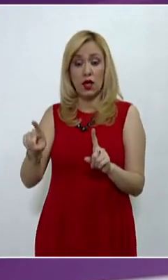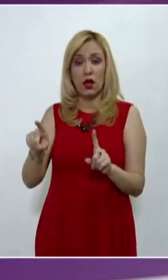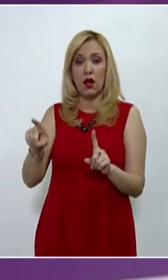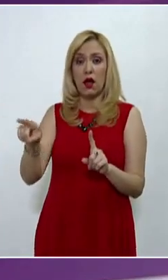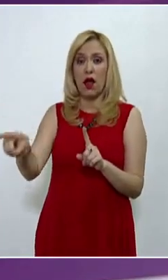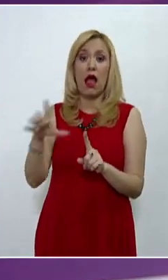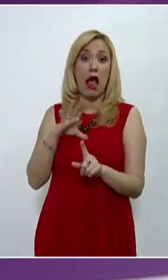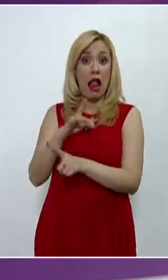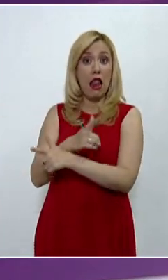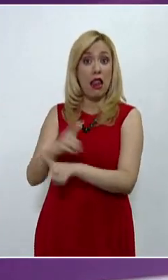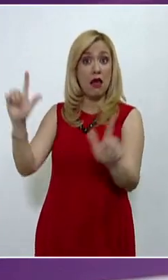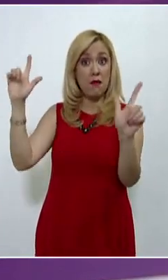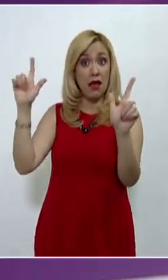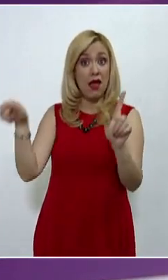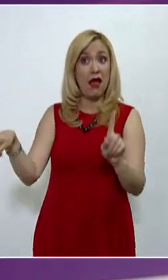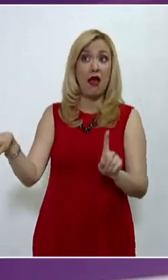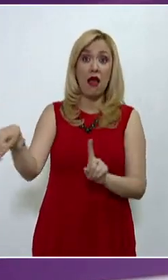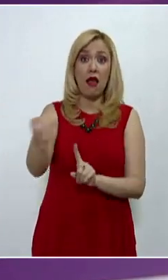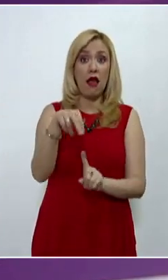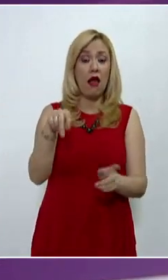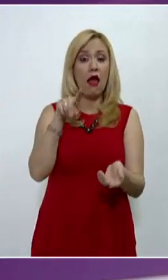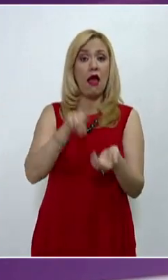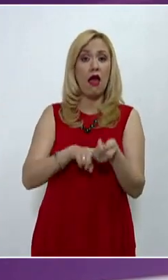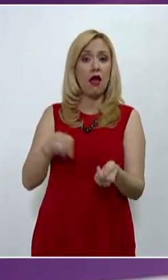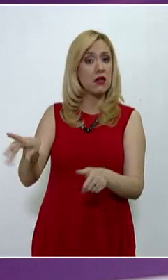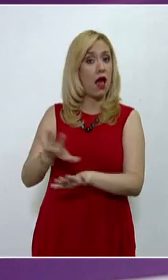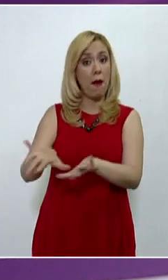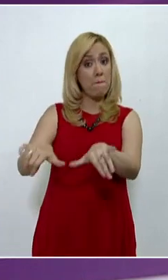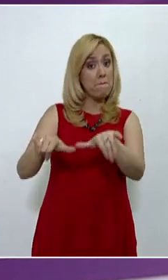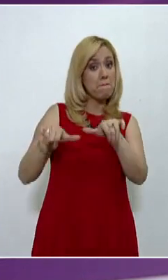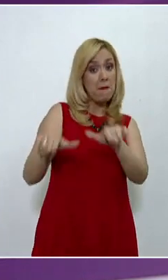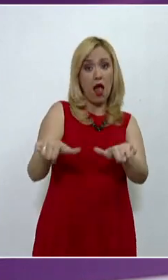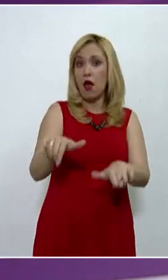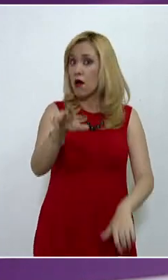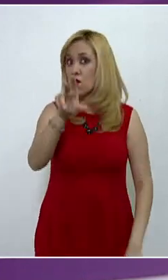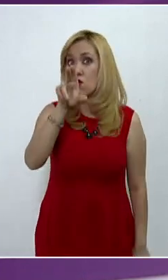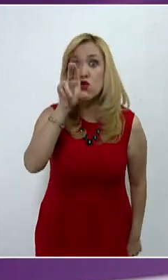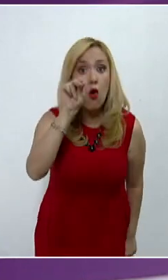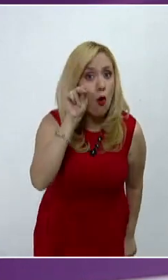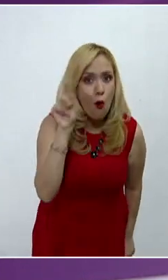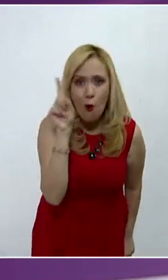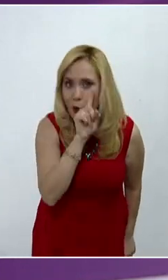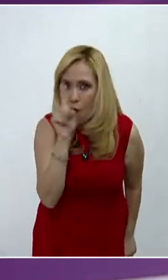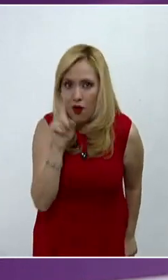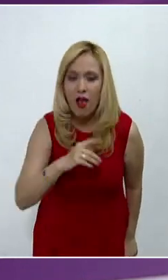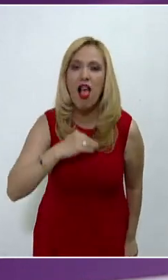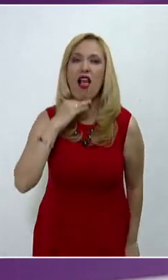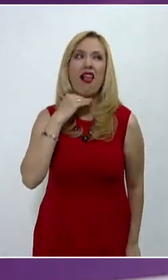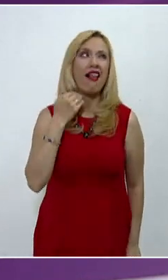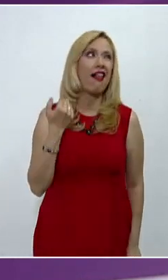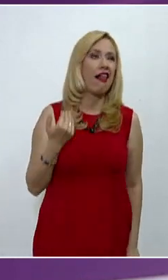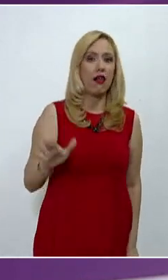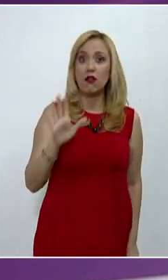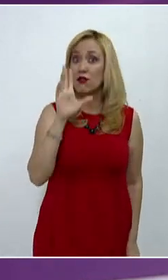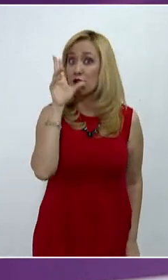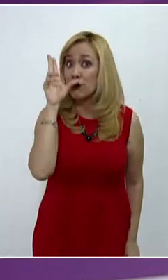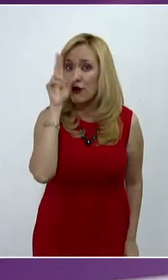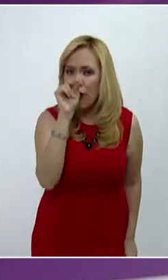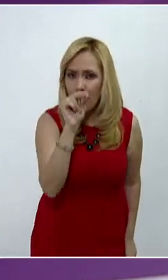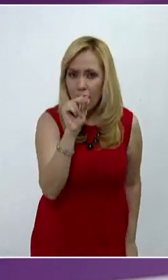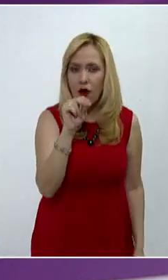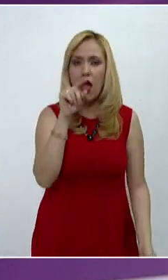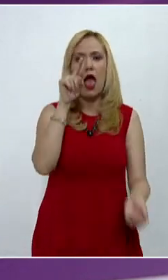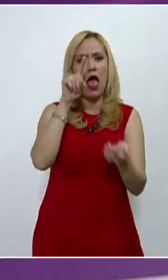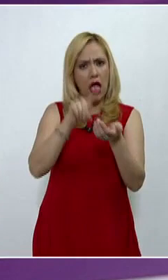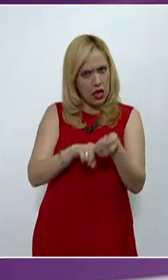no significa que una persona eluda la acción de la justicia. No es sinónimo de impunidad. Simplemente significa que el proceso